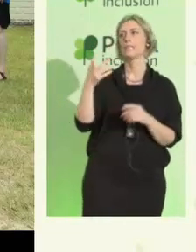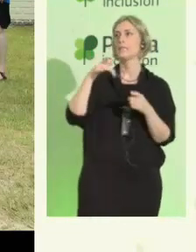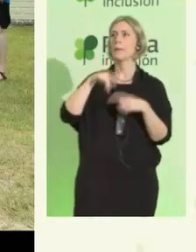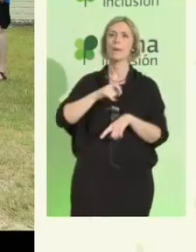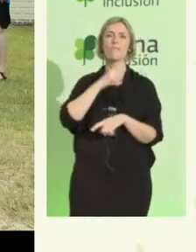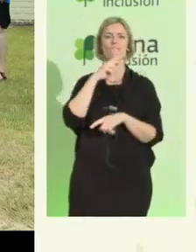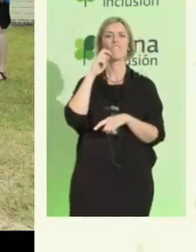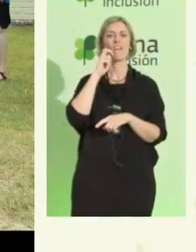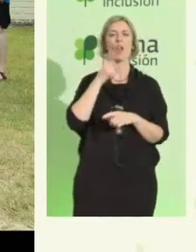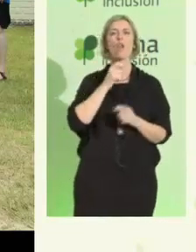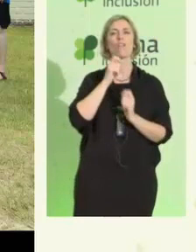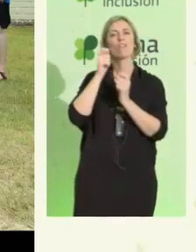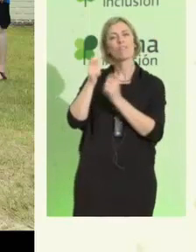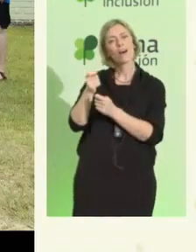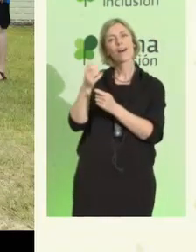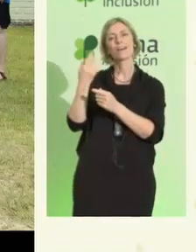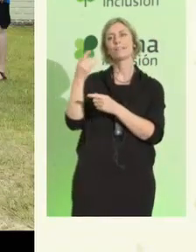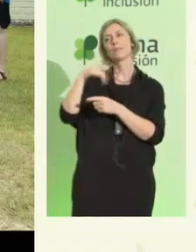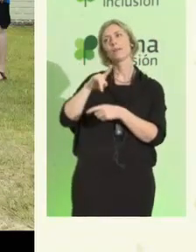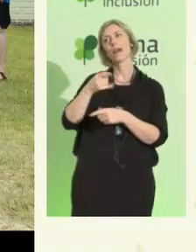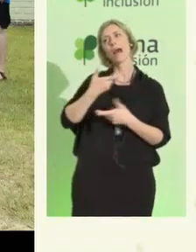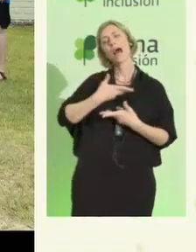y ayudándole